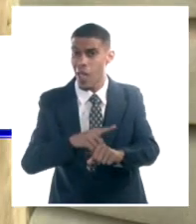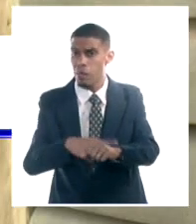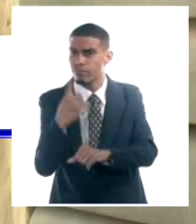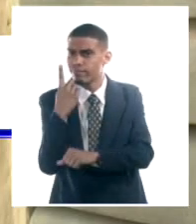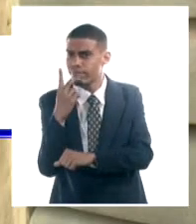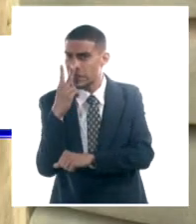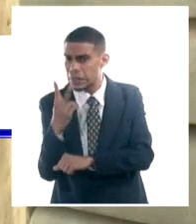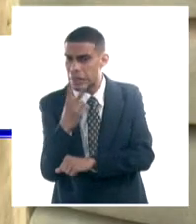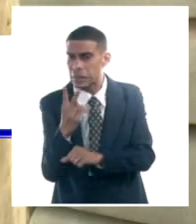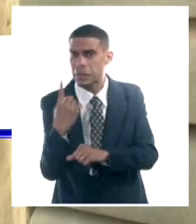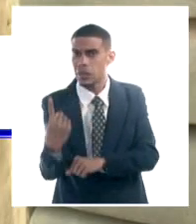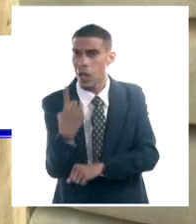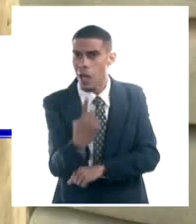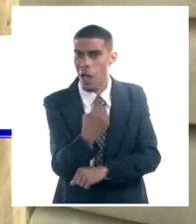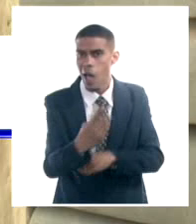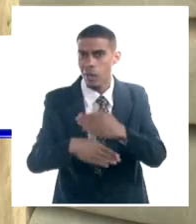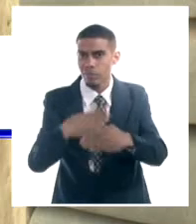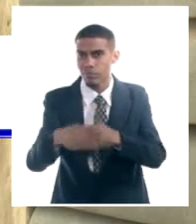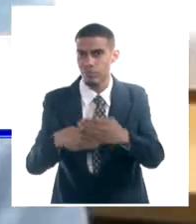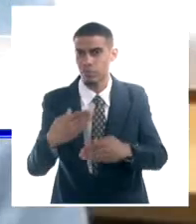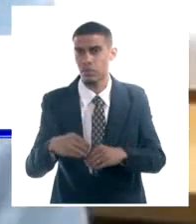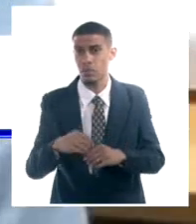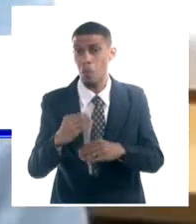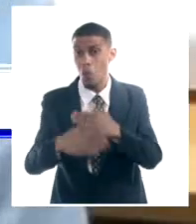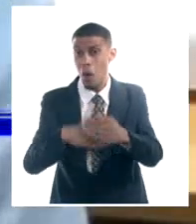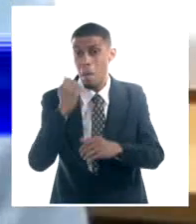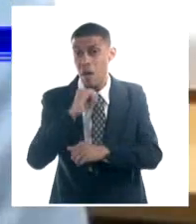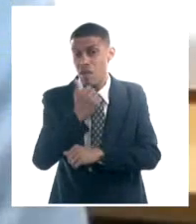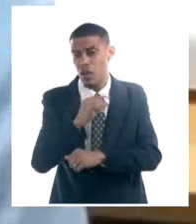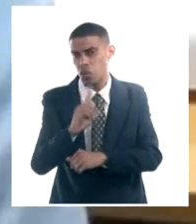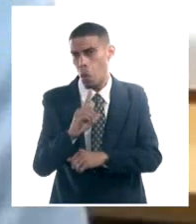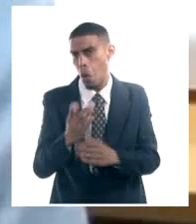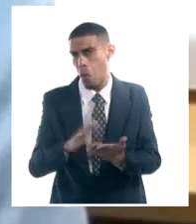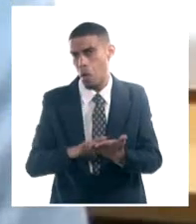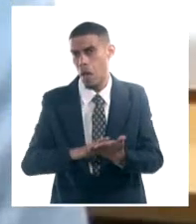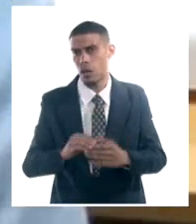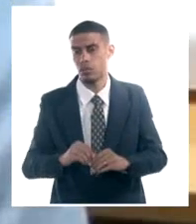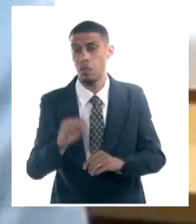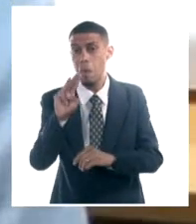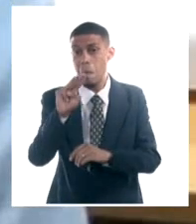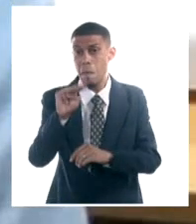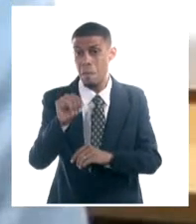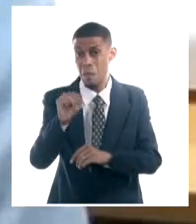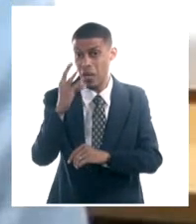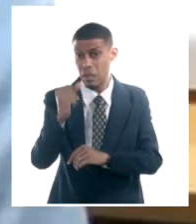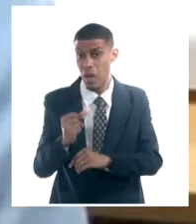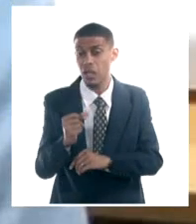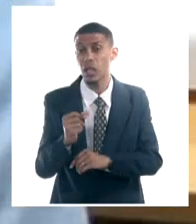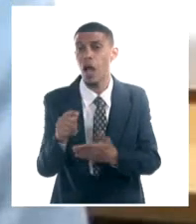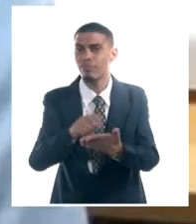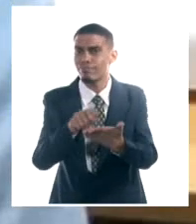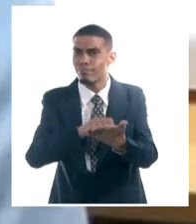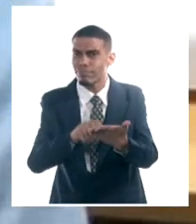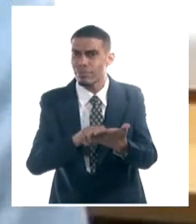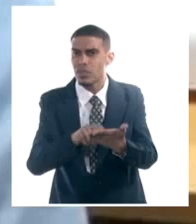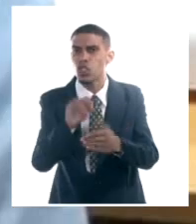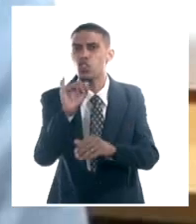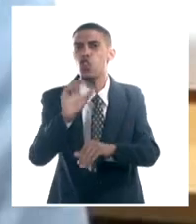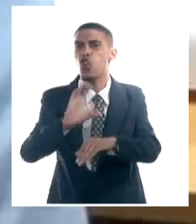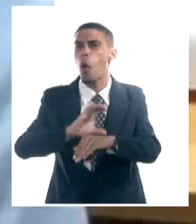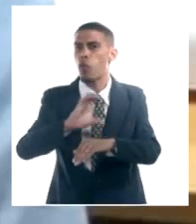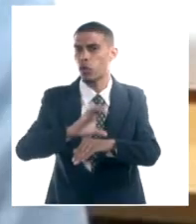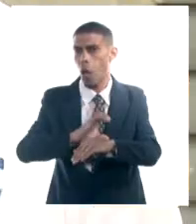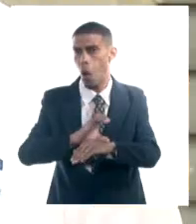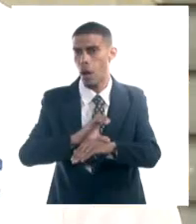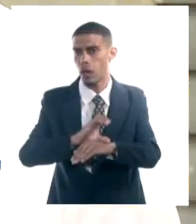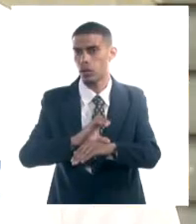todo el tiempo a un problema y no hice el problema fácil de la competencia. Es matemática fácil, en vez de hacer los cálculos a mano, la computadora los hace. Lo que tienes es que decirle